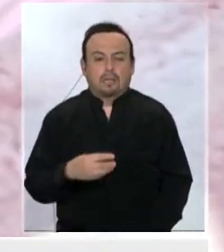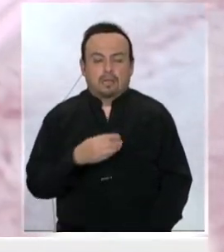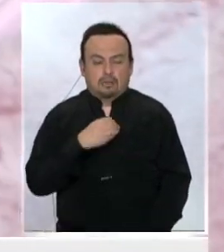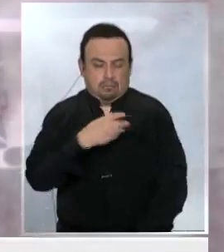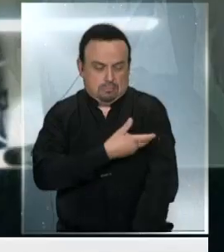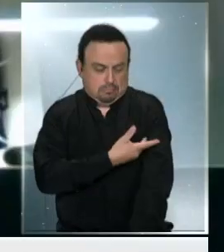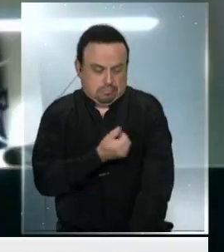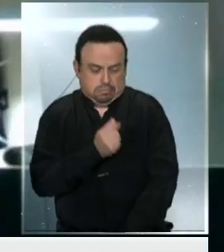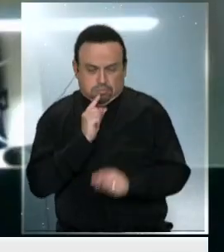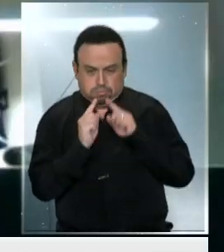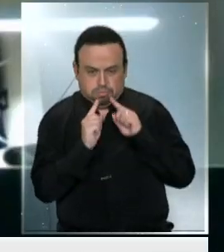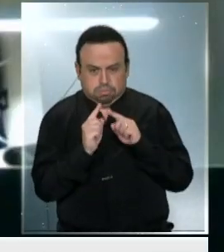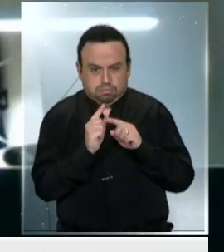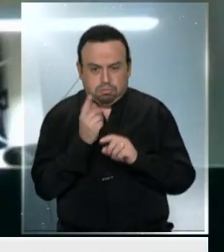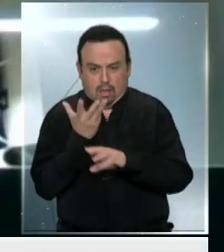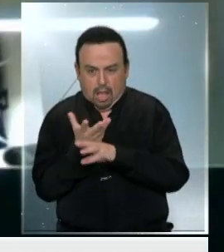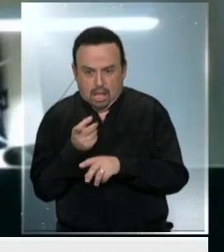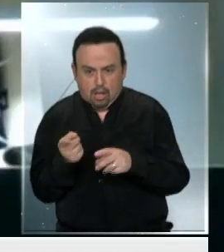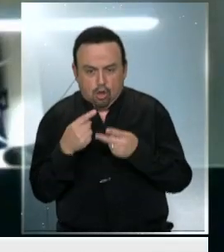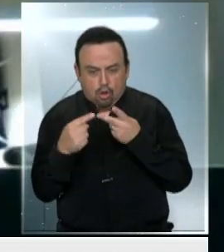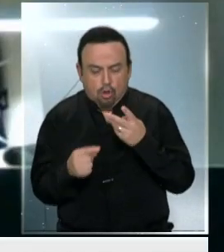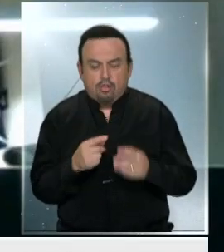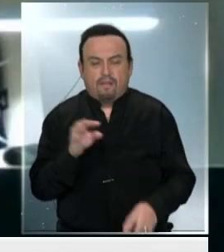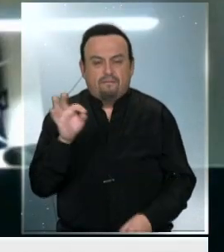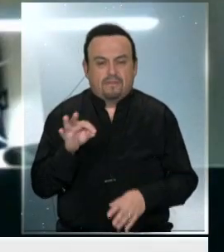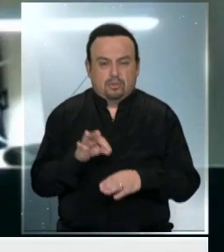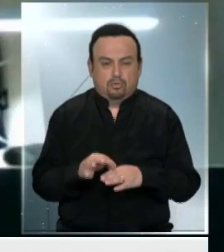tratar de detectar los otros virus también.